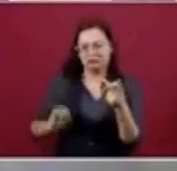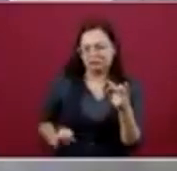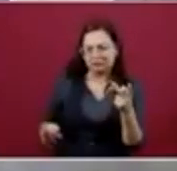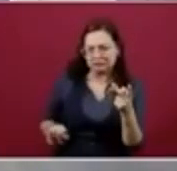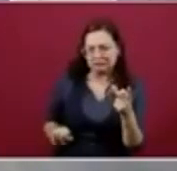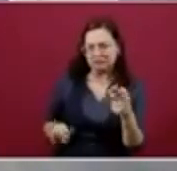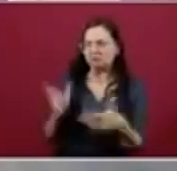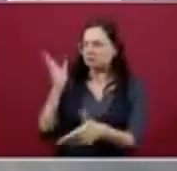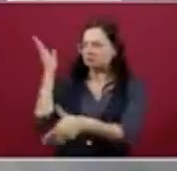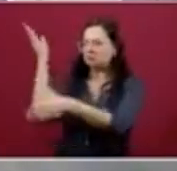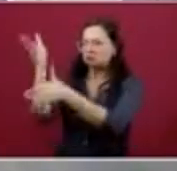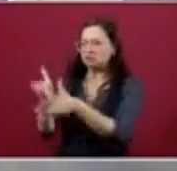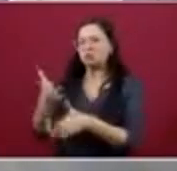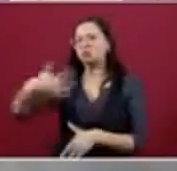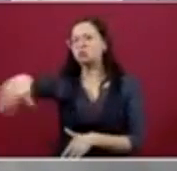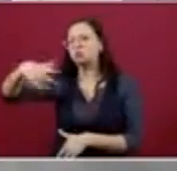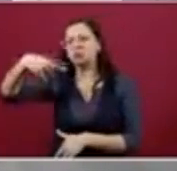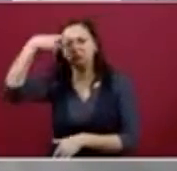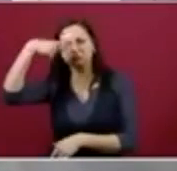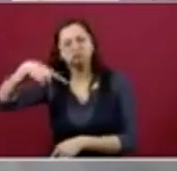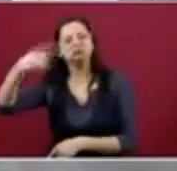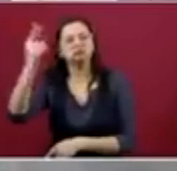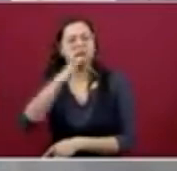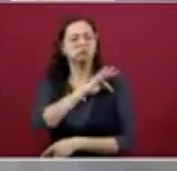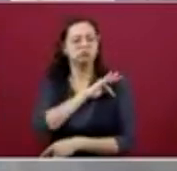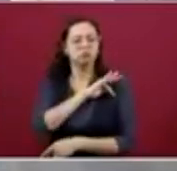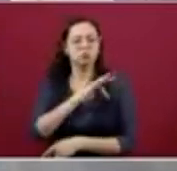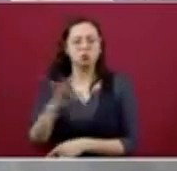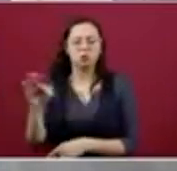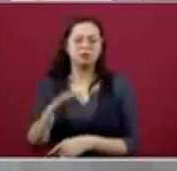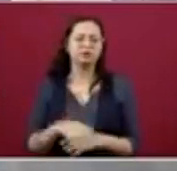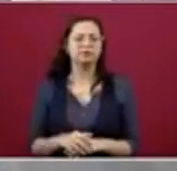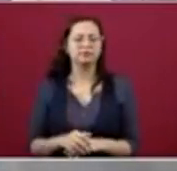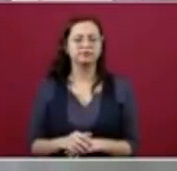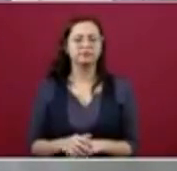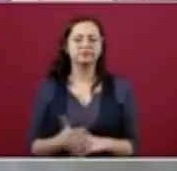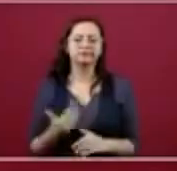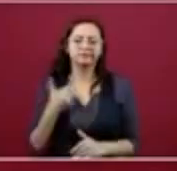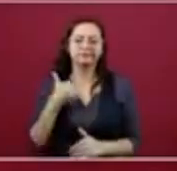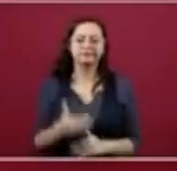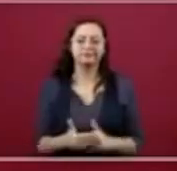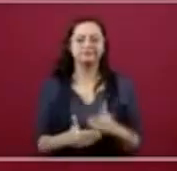fácilmente a lo que buscan. En ese proceso, pues, nosotros estaremos